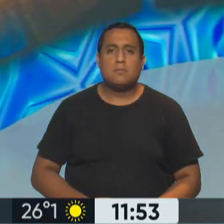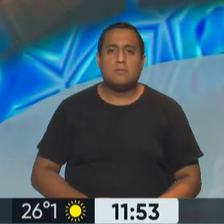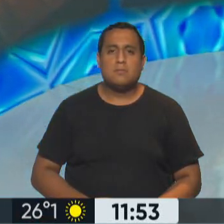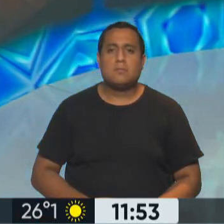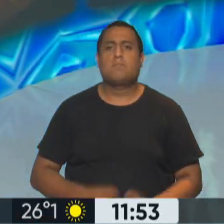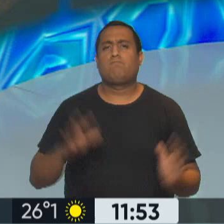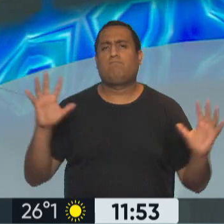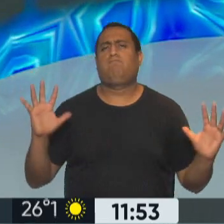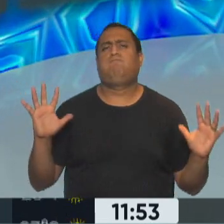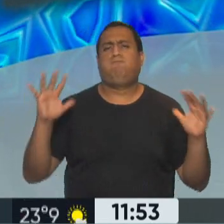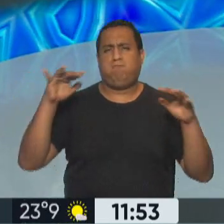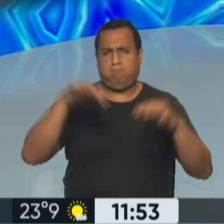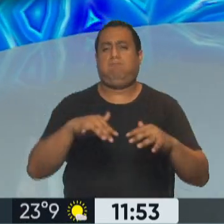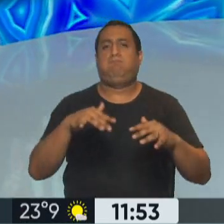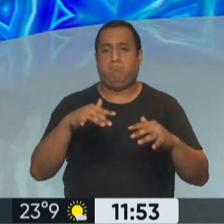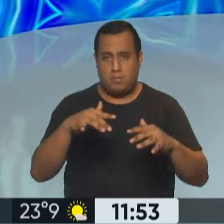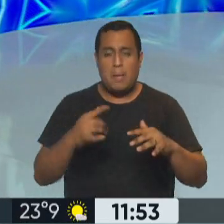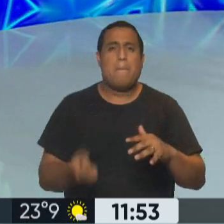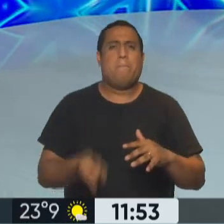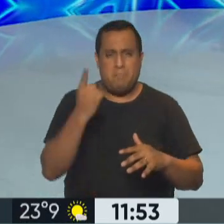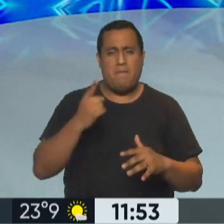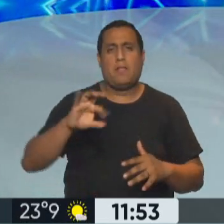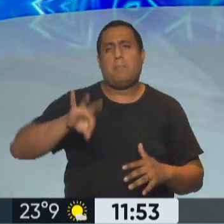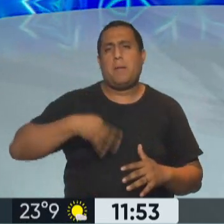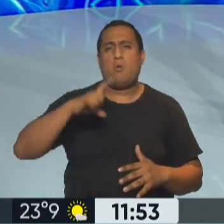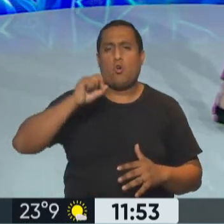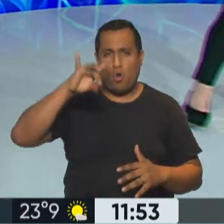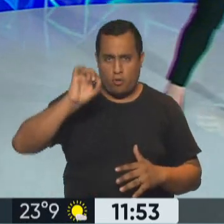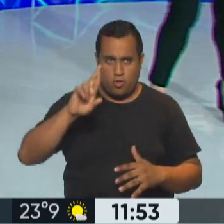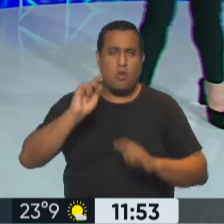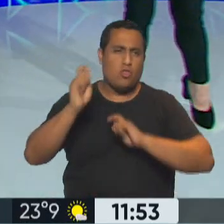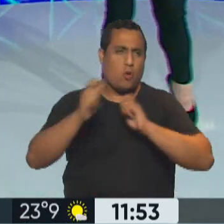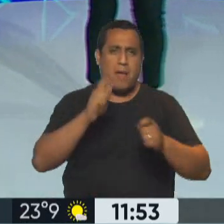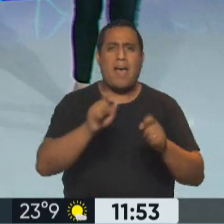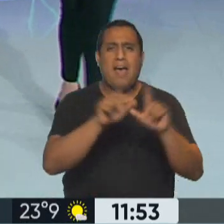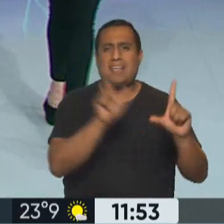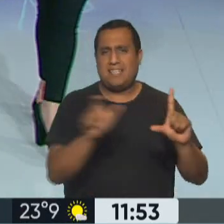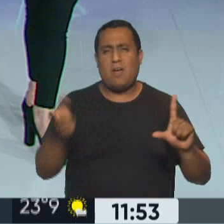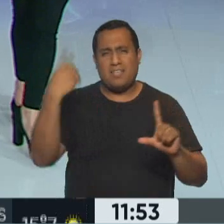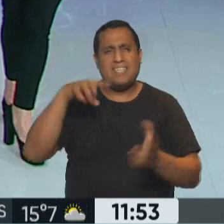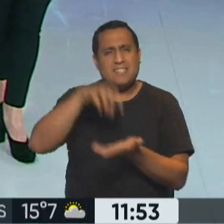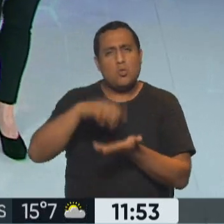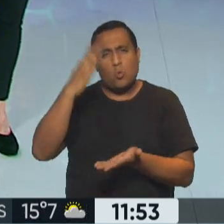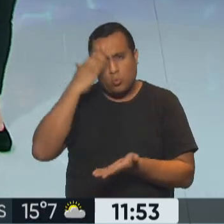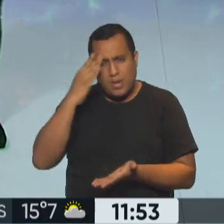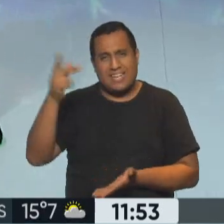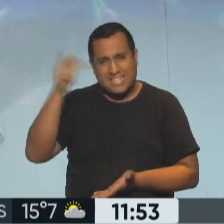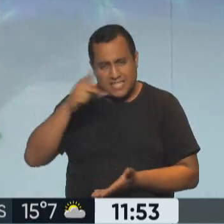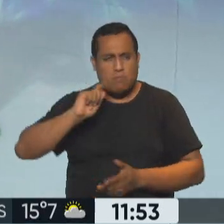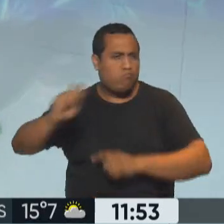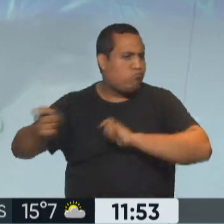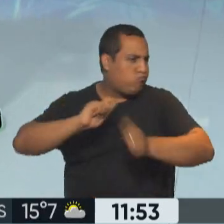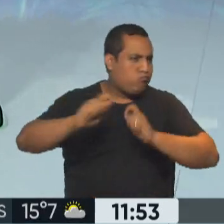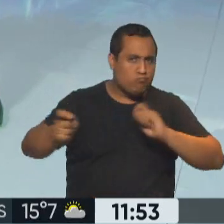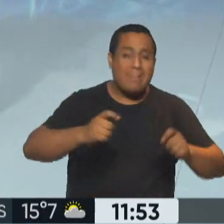Ceremonia independiente, primera entrega de los premios Cóndor de Plata a las series. Anoche en el Centro Cultural Kirchner se realizó esta entrega. Realmente